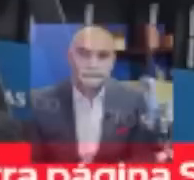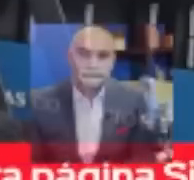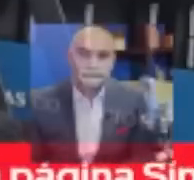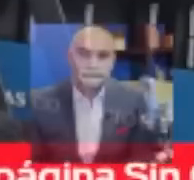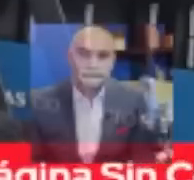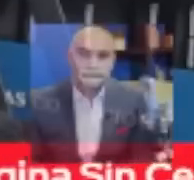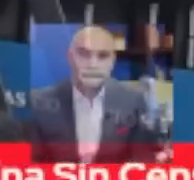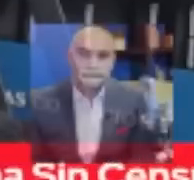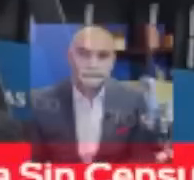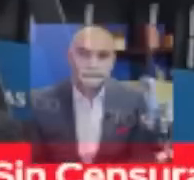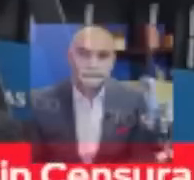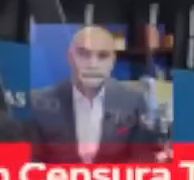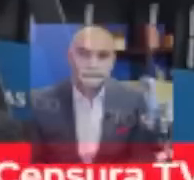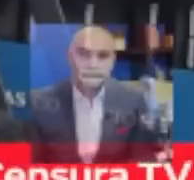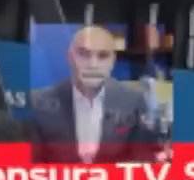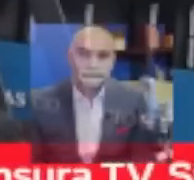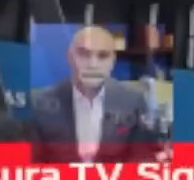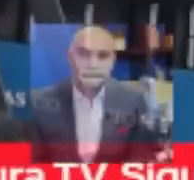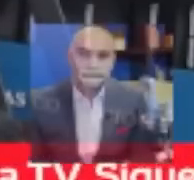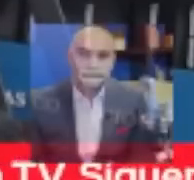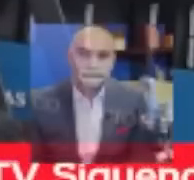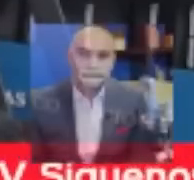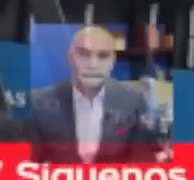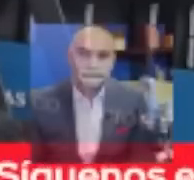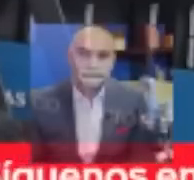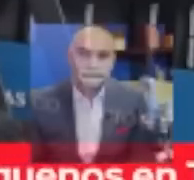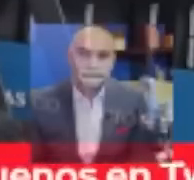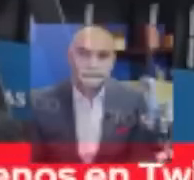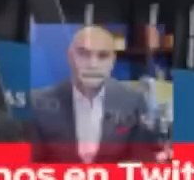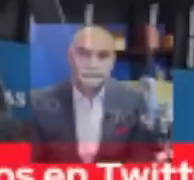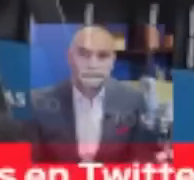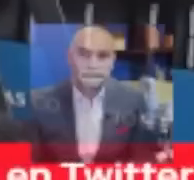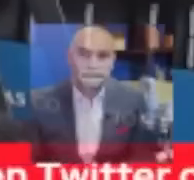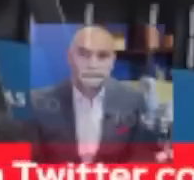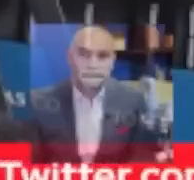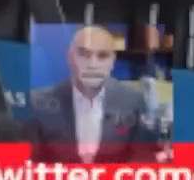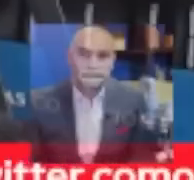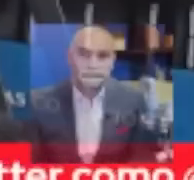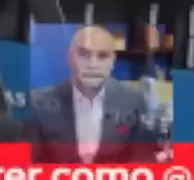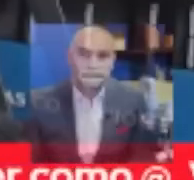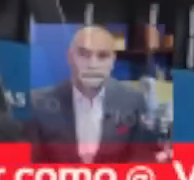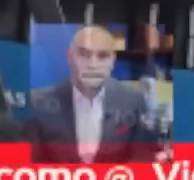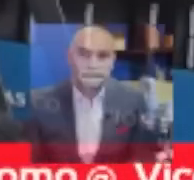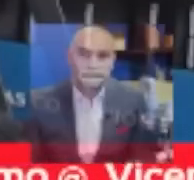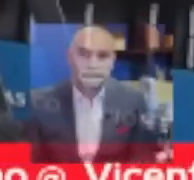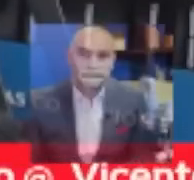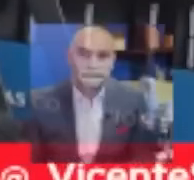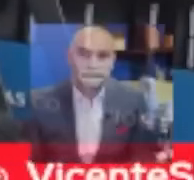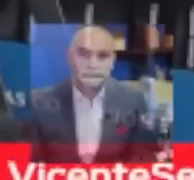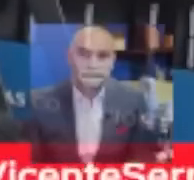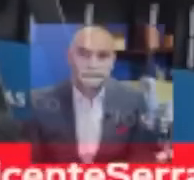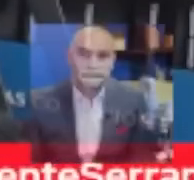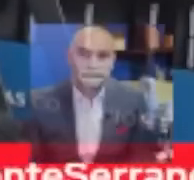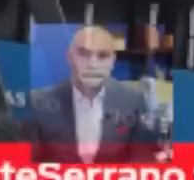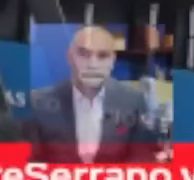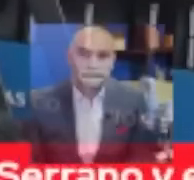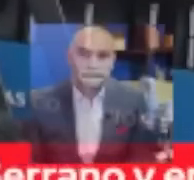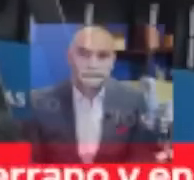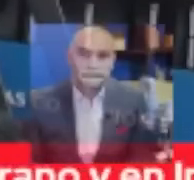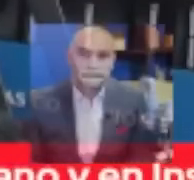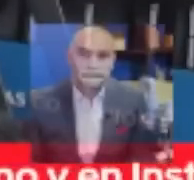tema de seguridad nacional y reiteró que eso no significa que no se vaya a informar al pueblo